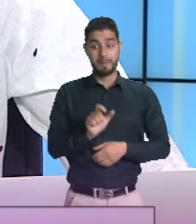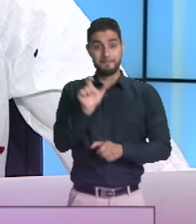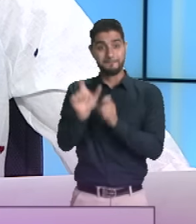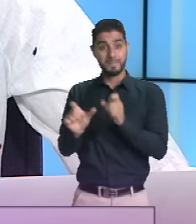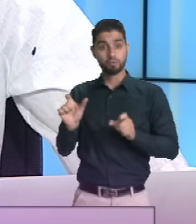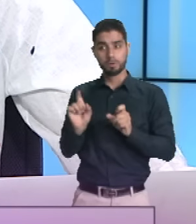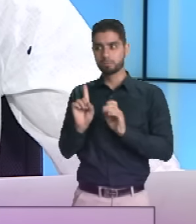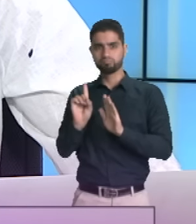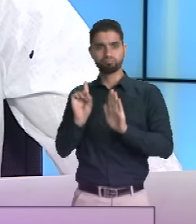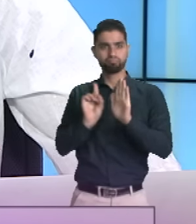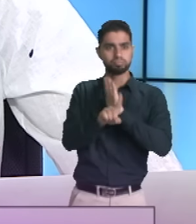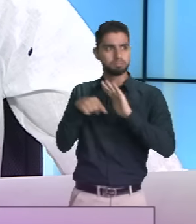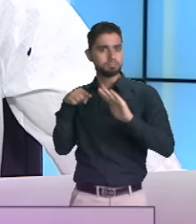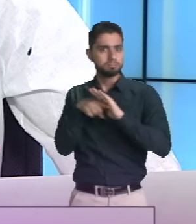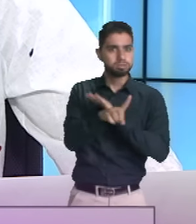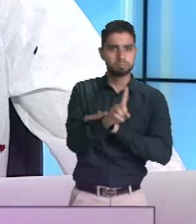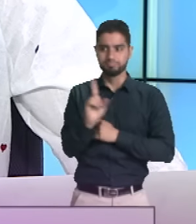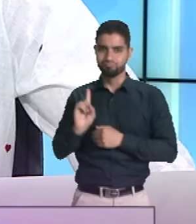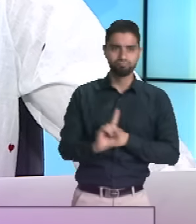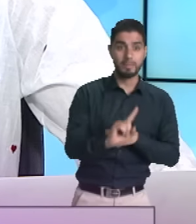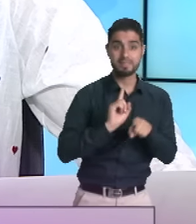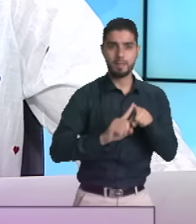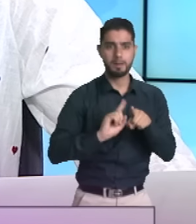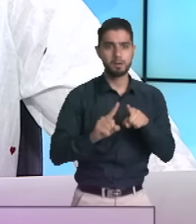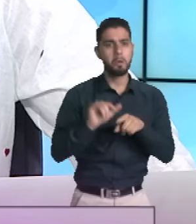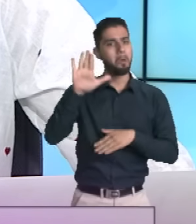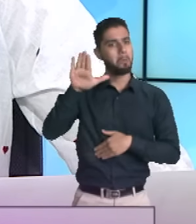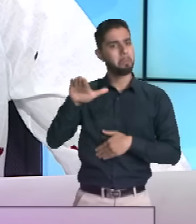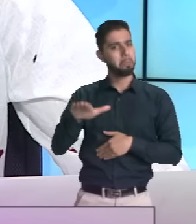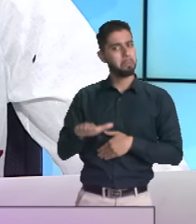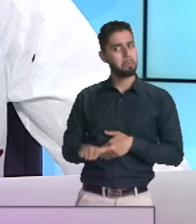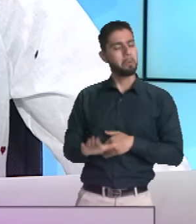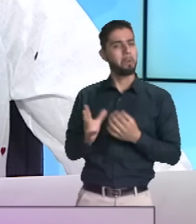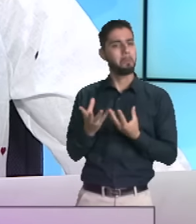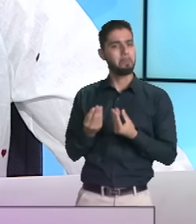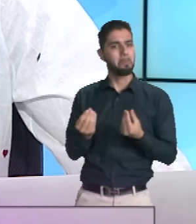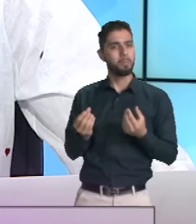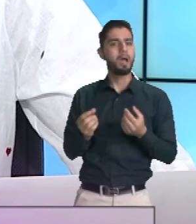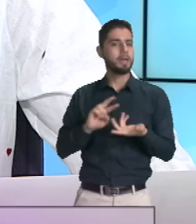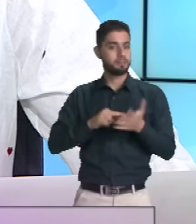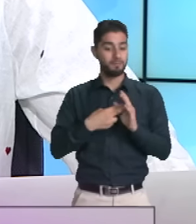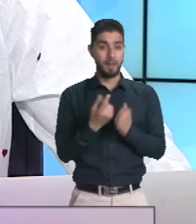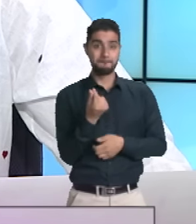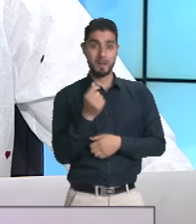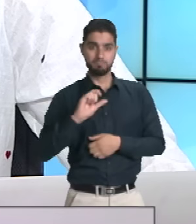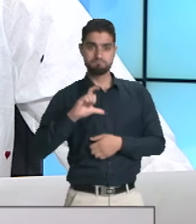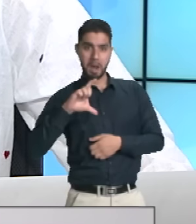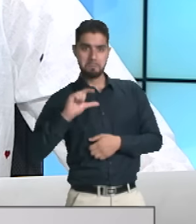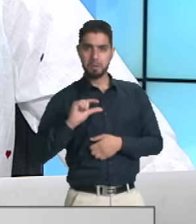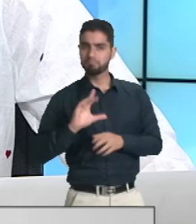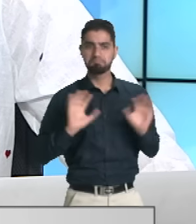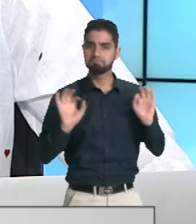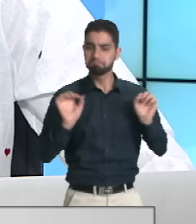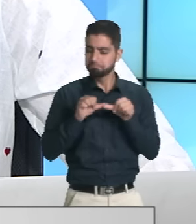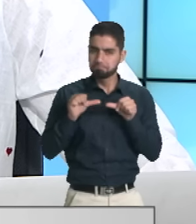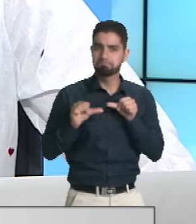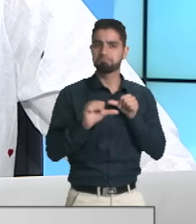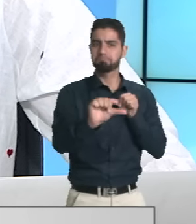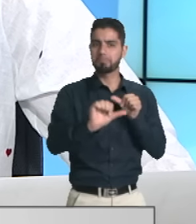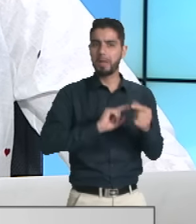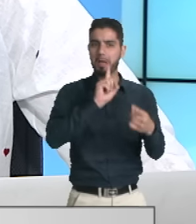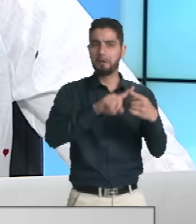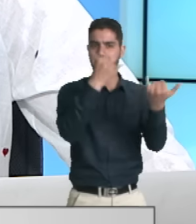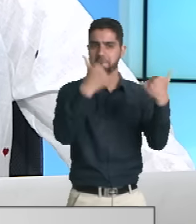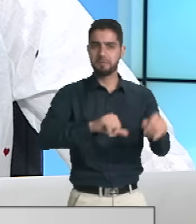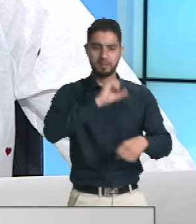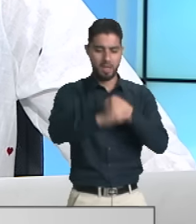Transmilenio bajó y que por esta razón no habría cambio en el valor del pasaje en lo que queda del año. Eso sí, advirtió que hay una